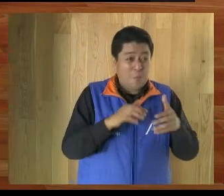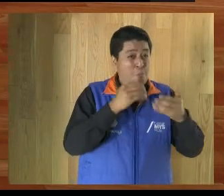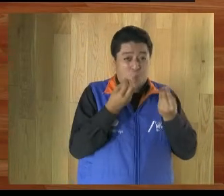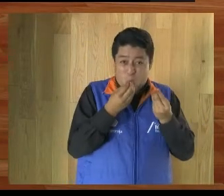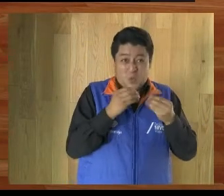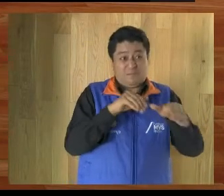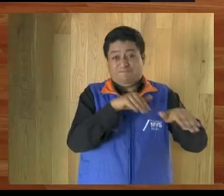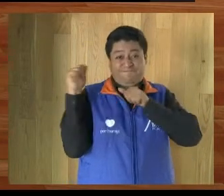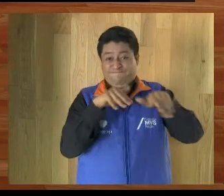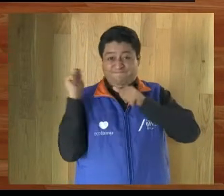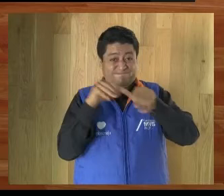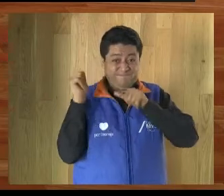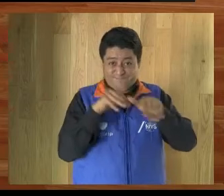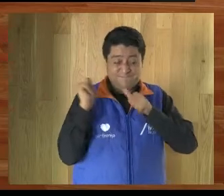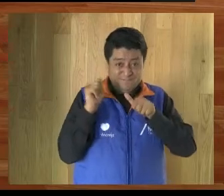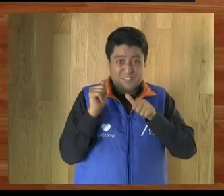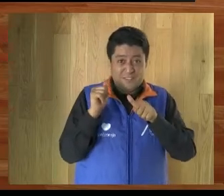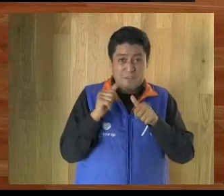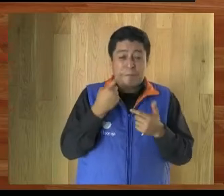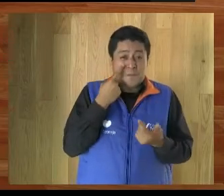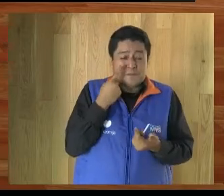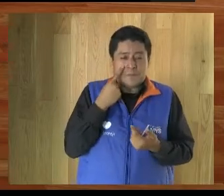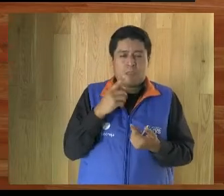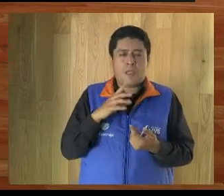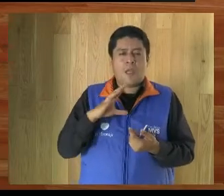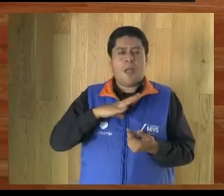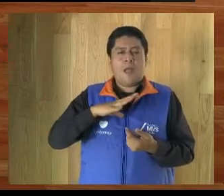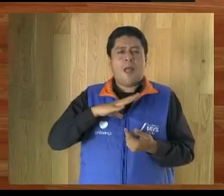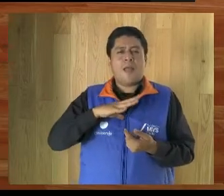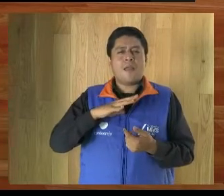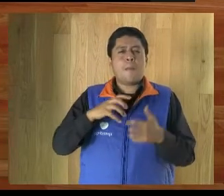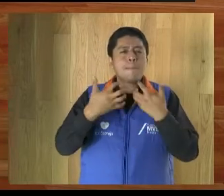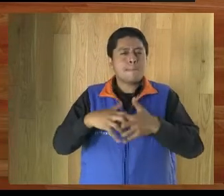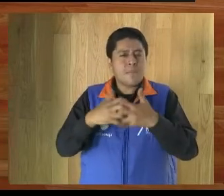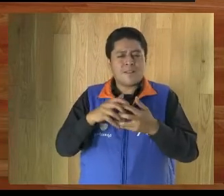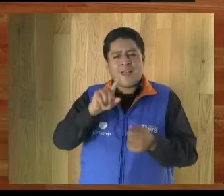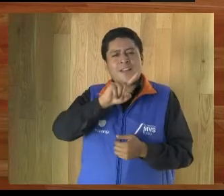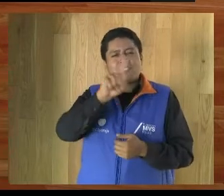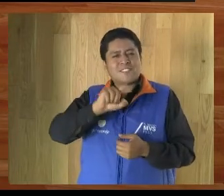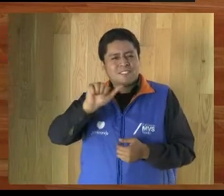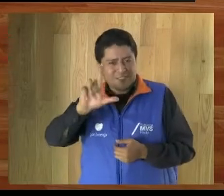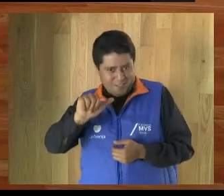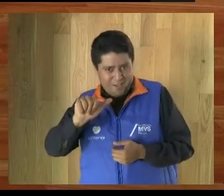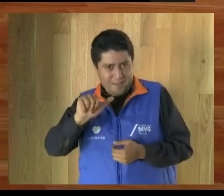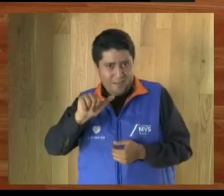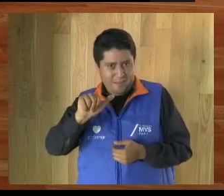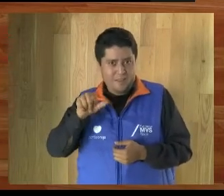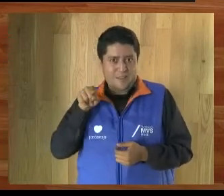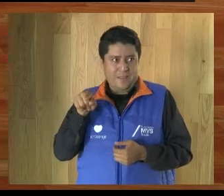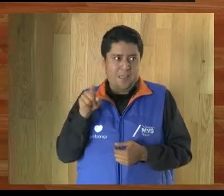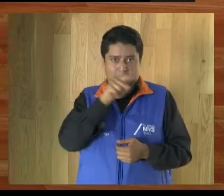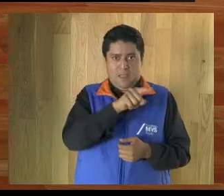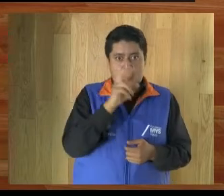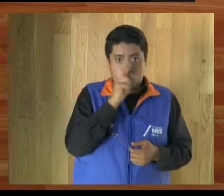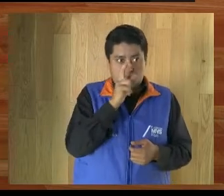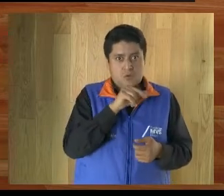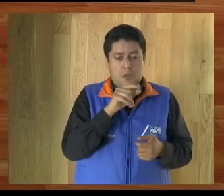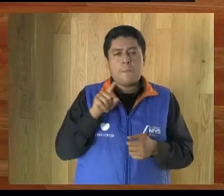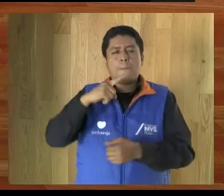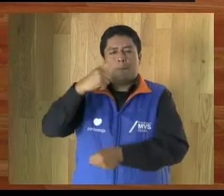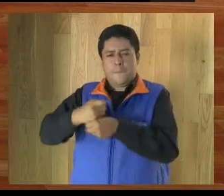empresa española, la dueña de Zara, etcétera, su segundo mercado es brutal, ¿no? El primero es